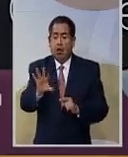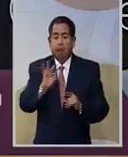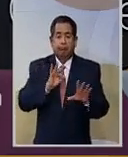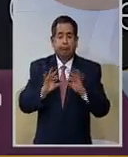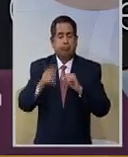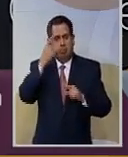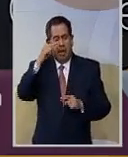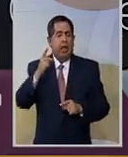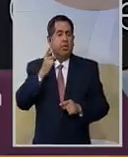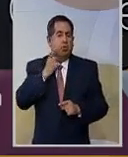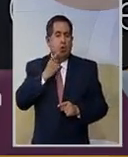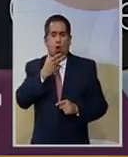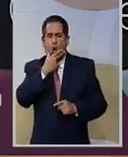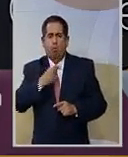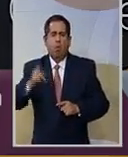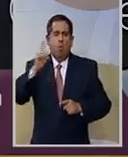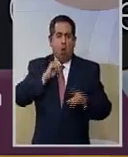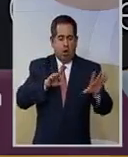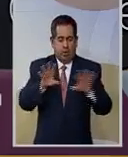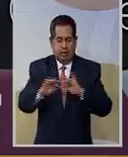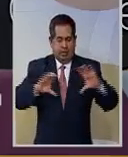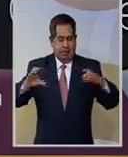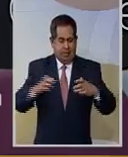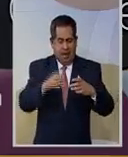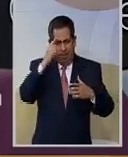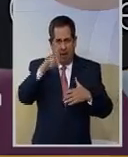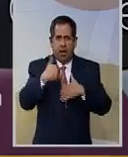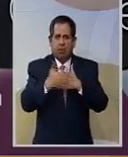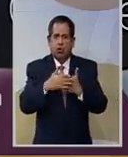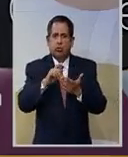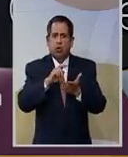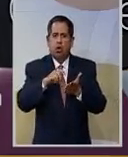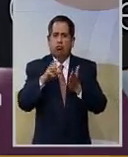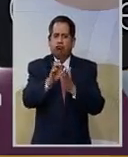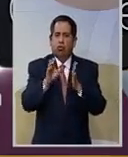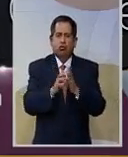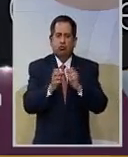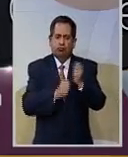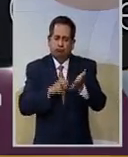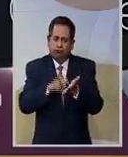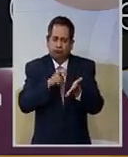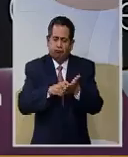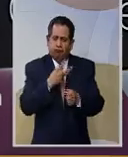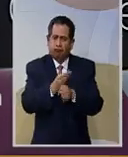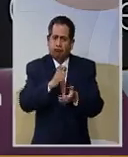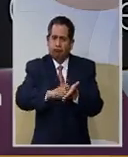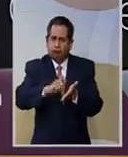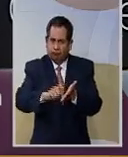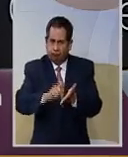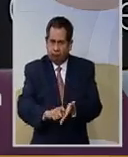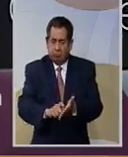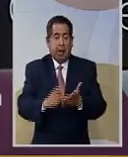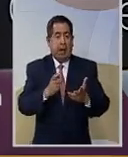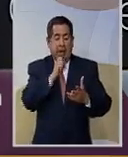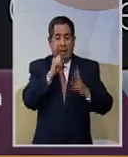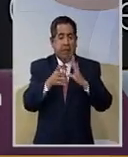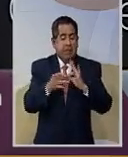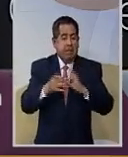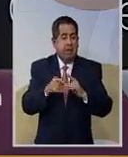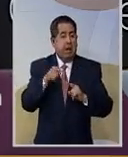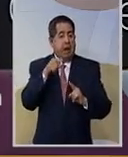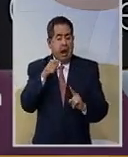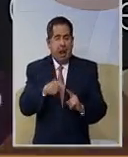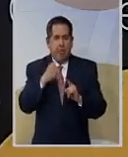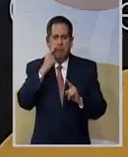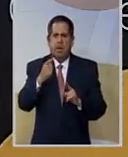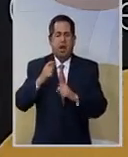de diputadas y diputados constituyentes, los cuales formarán parte de la Asamblea Constituyente de la Ciudad de México, la cual tendrá